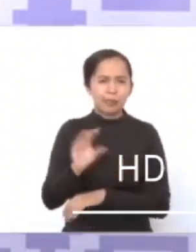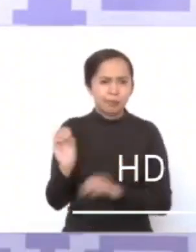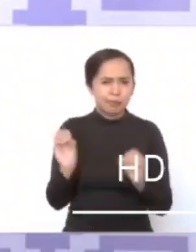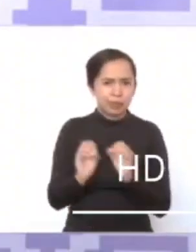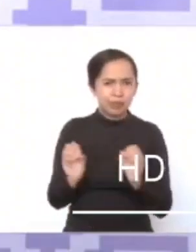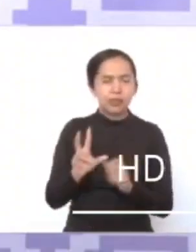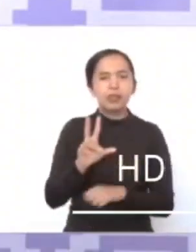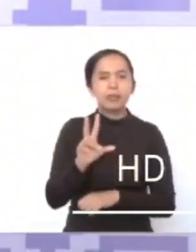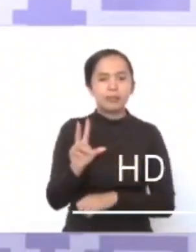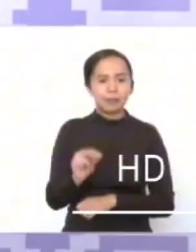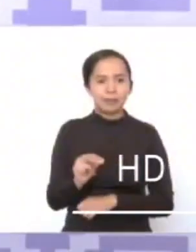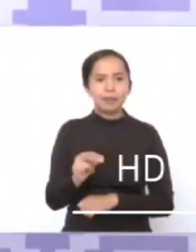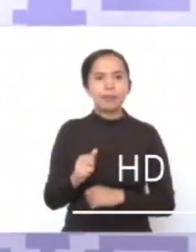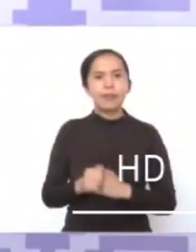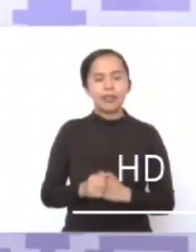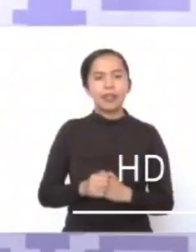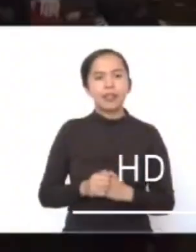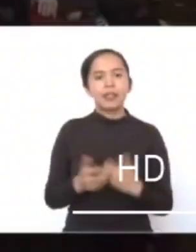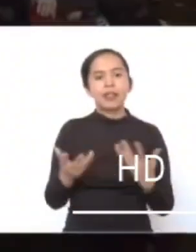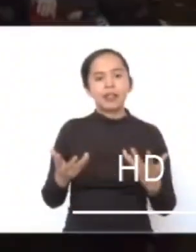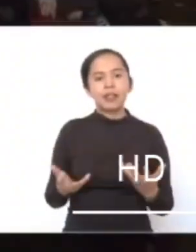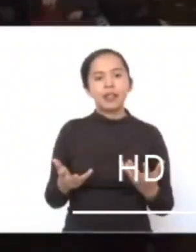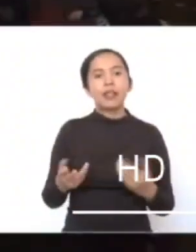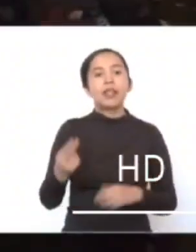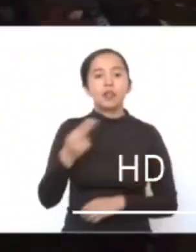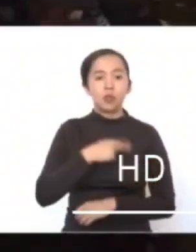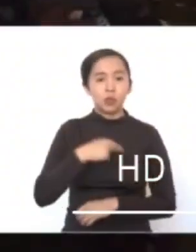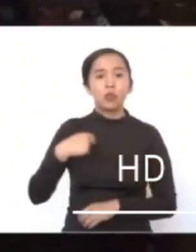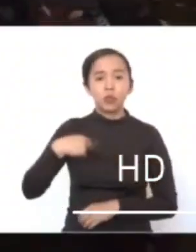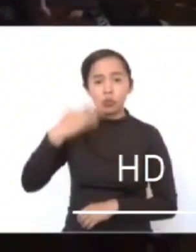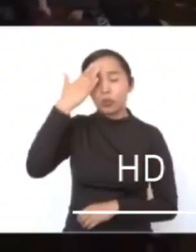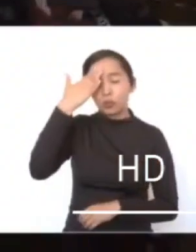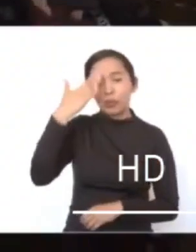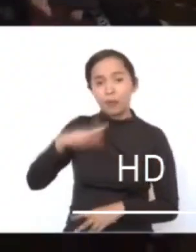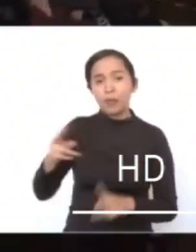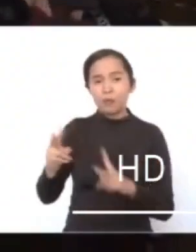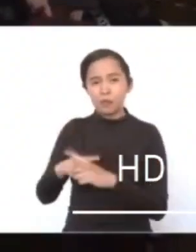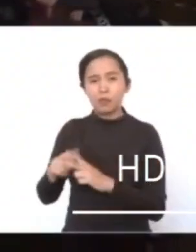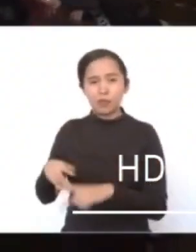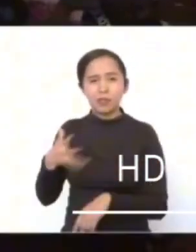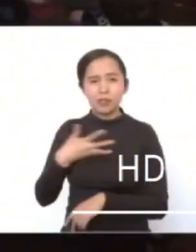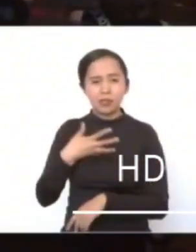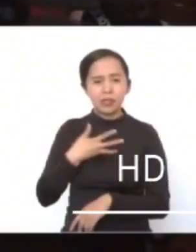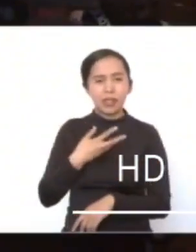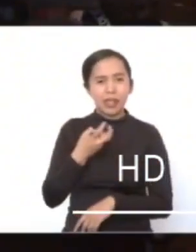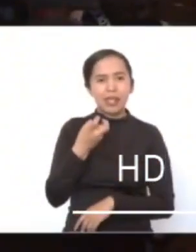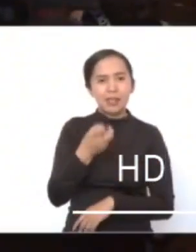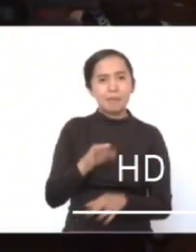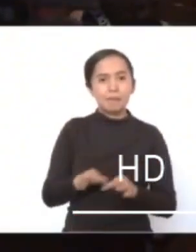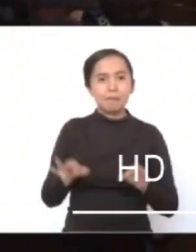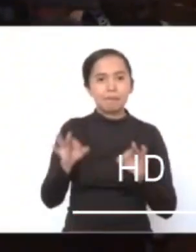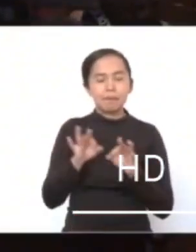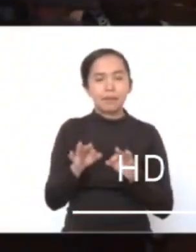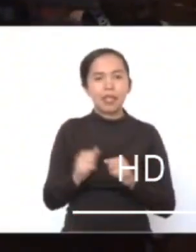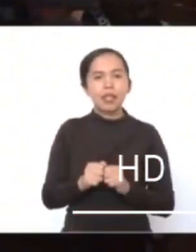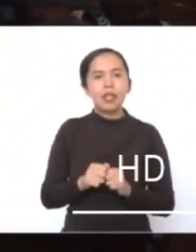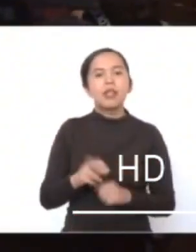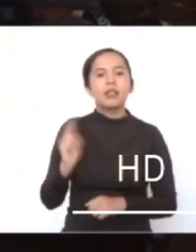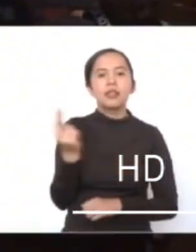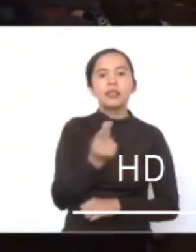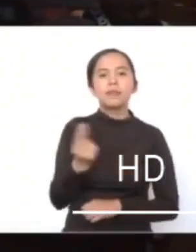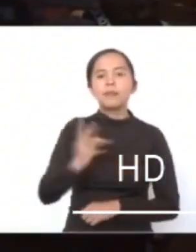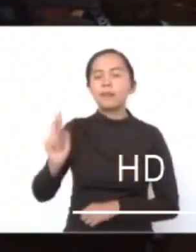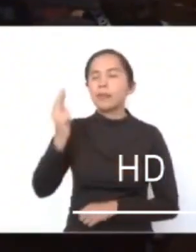de que pudiera ocurrir la violencia en mi casa. Sabemos que ocurre y es precisamente en ese contexto que tiene sentido el